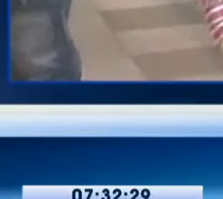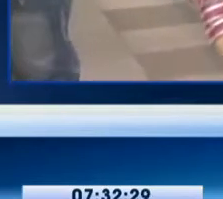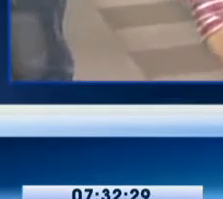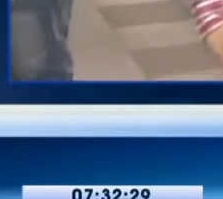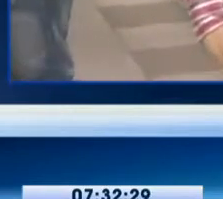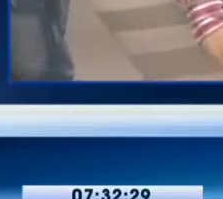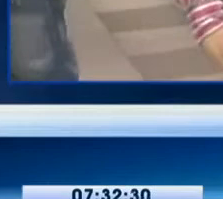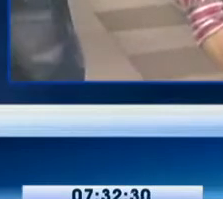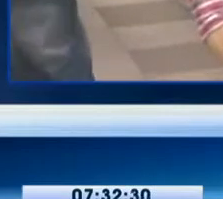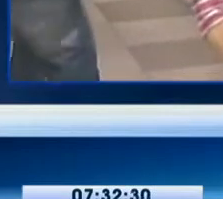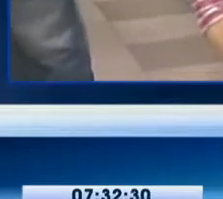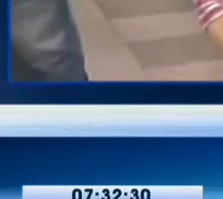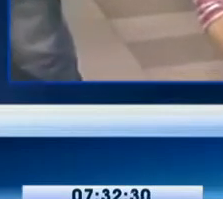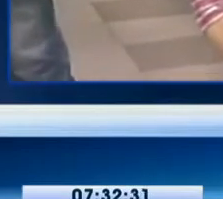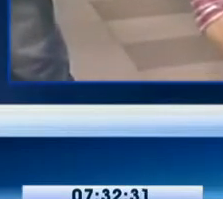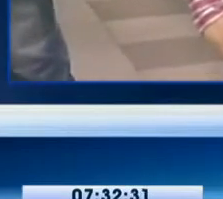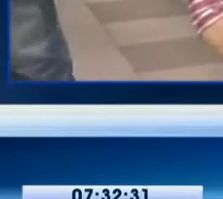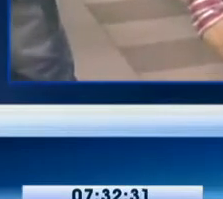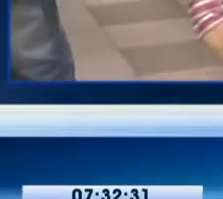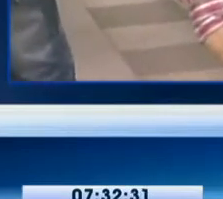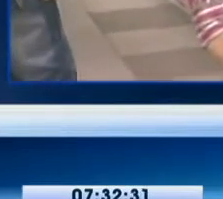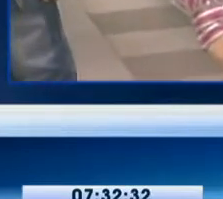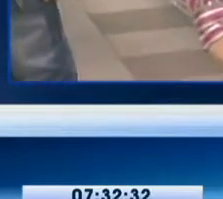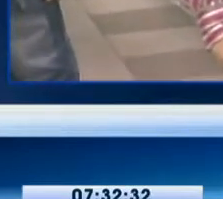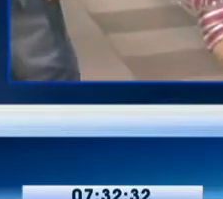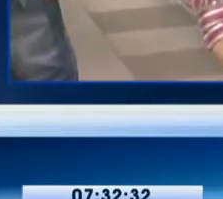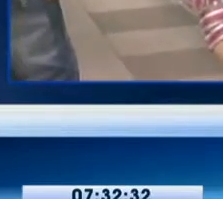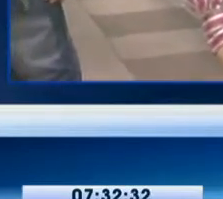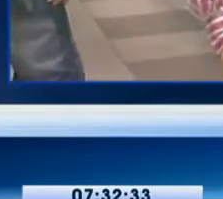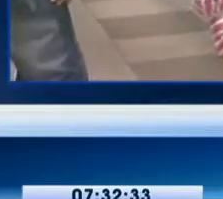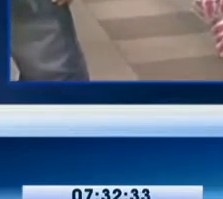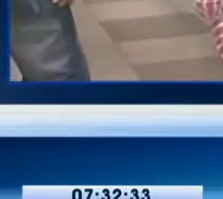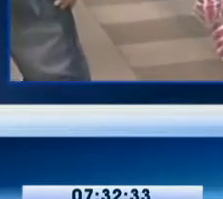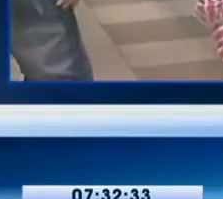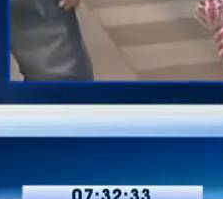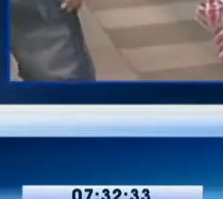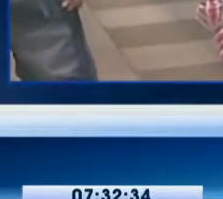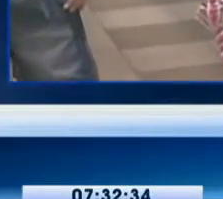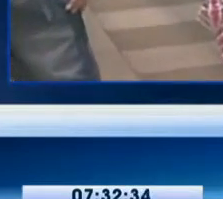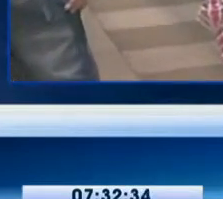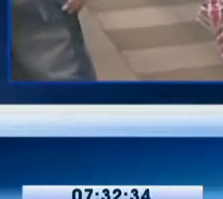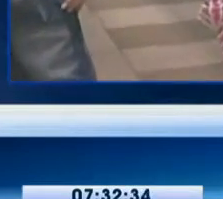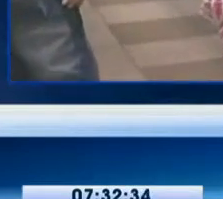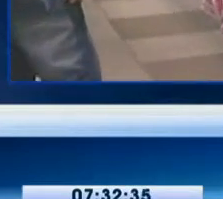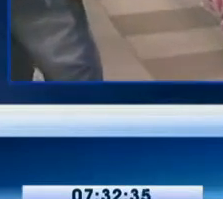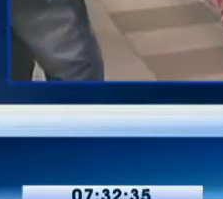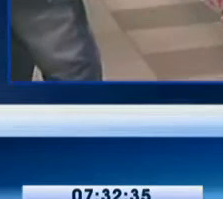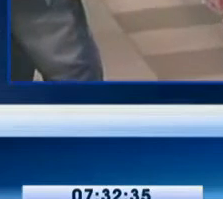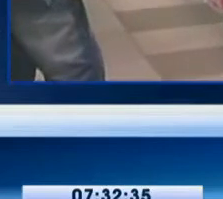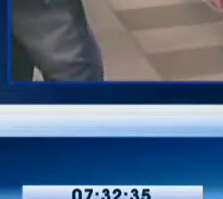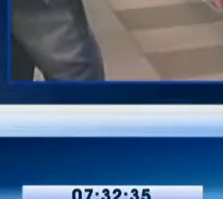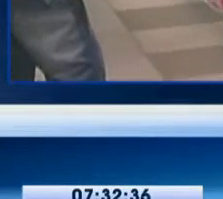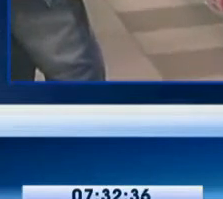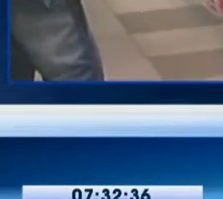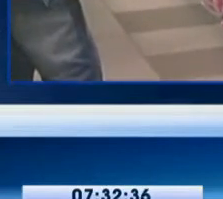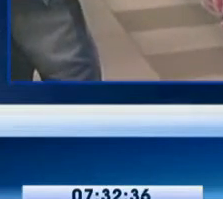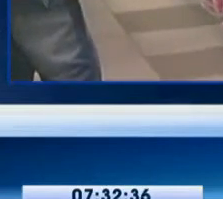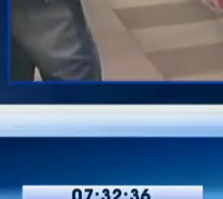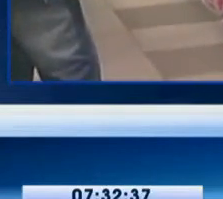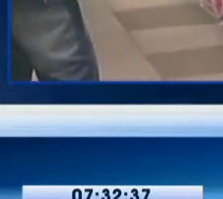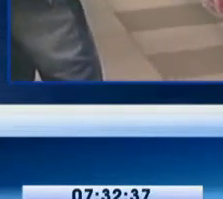enlazarnos contigo. Y enhorabuena que la gente aproveche de esta fecha tan conmovedora, tan significativa como es la Navidad,